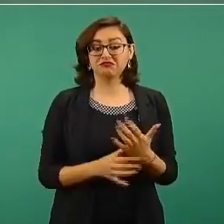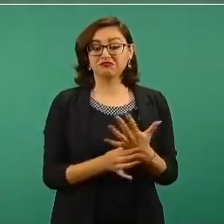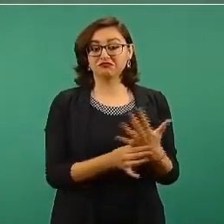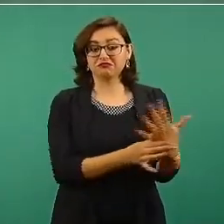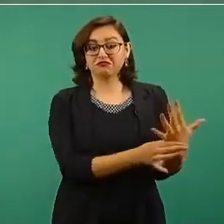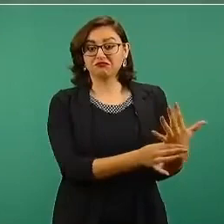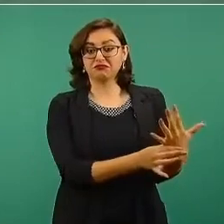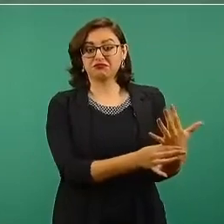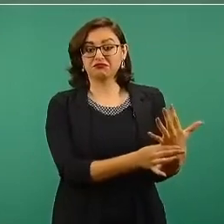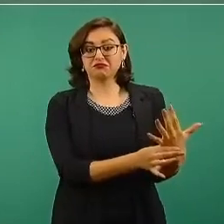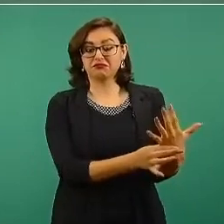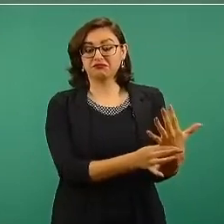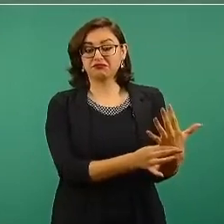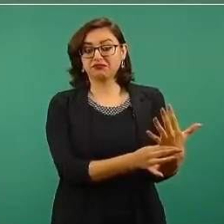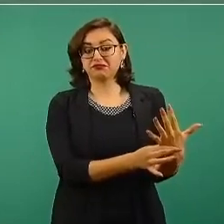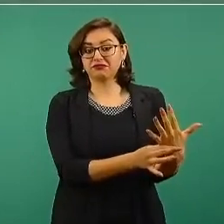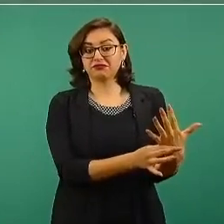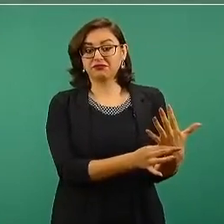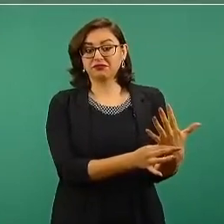que el presidente tenga